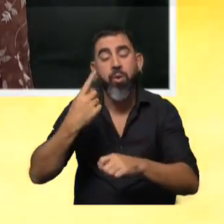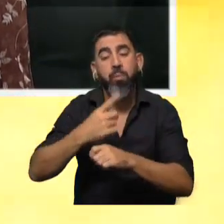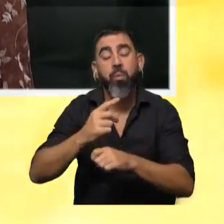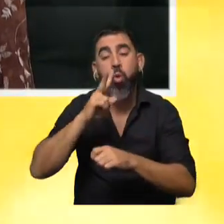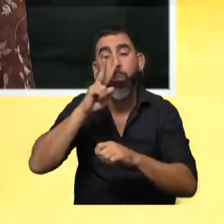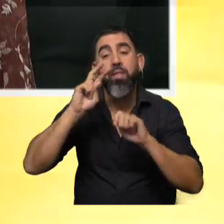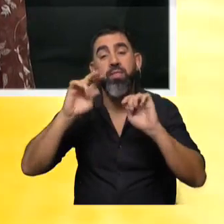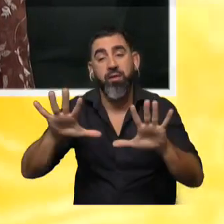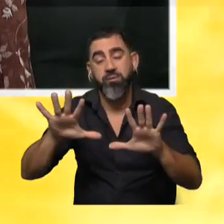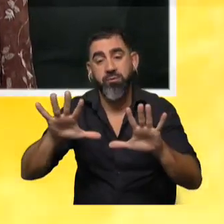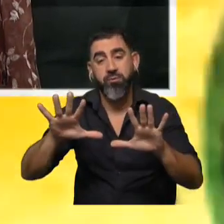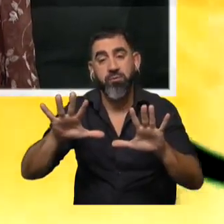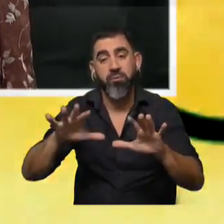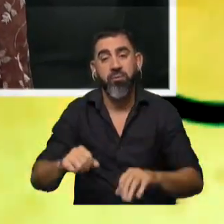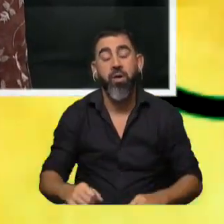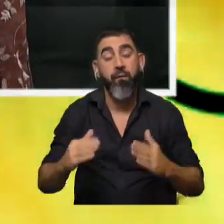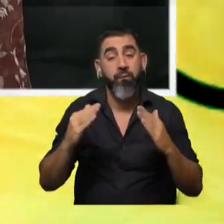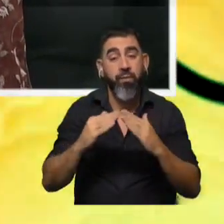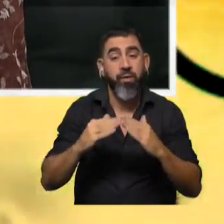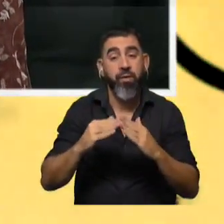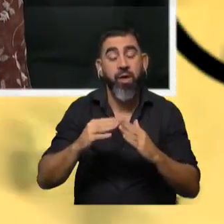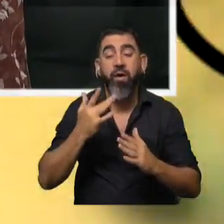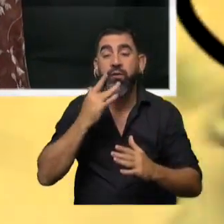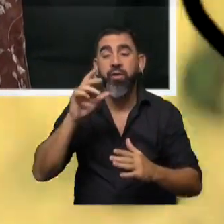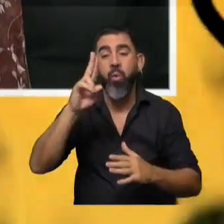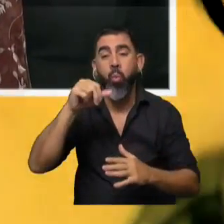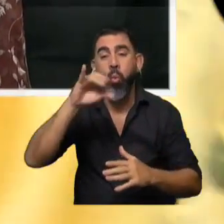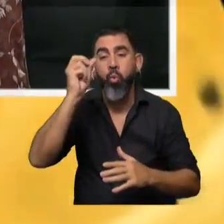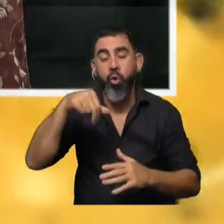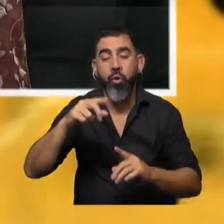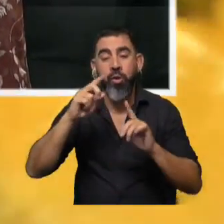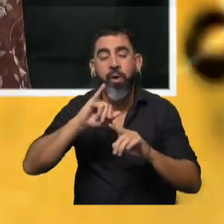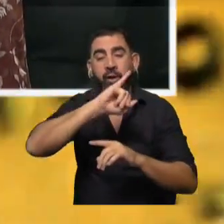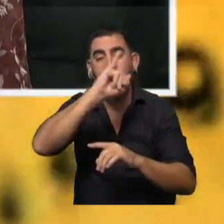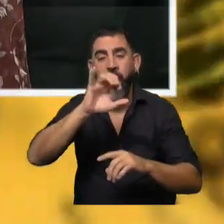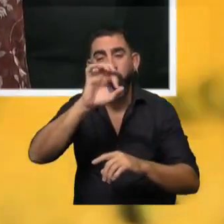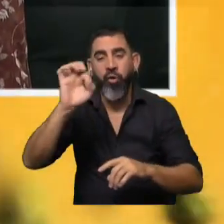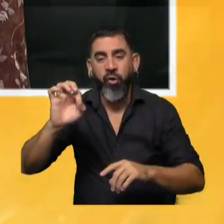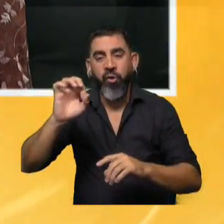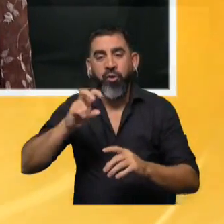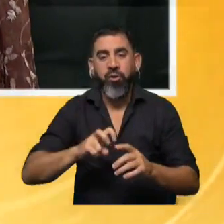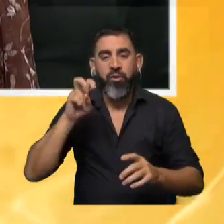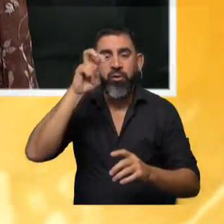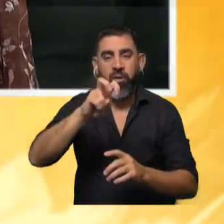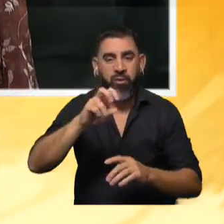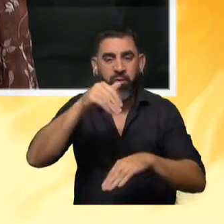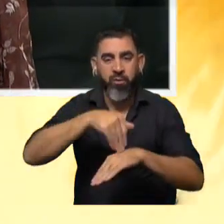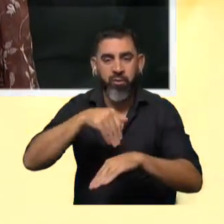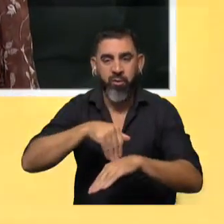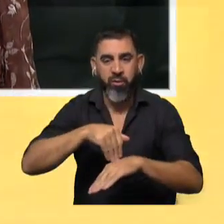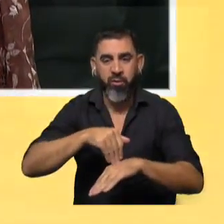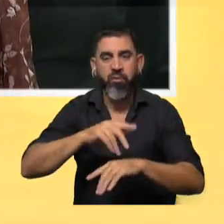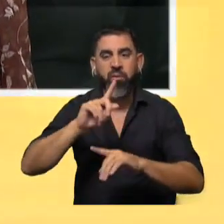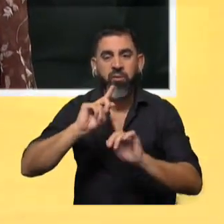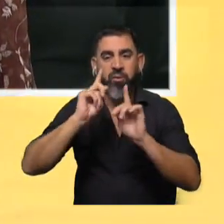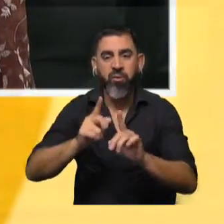2010, fue en una vivienda en la ciudad de Bella Unión y en el zoológico municipal de la ciudad de Salto. A partir de allí